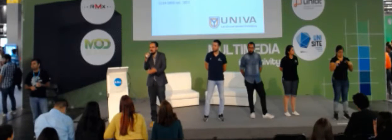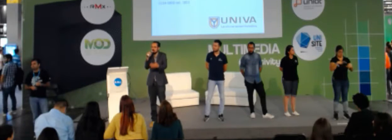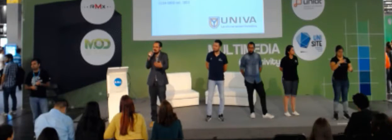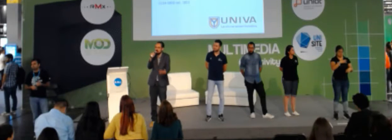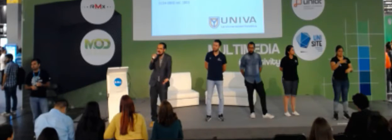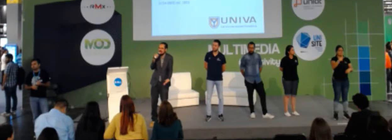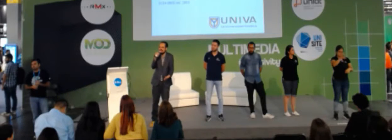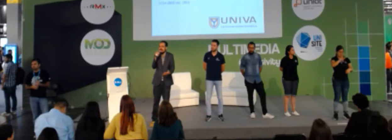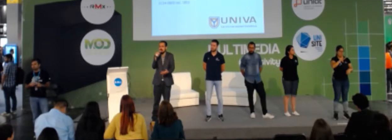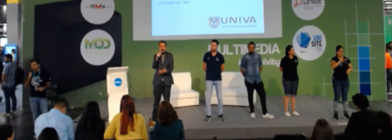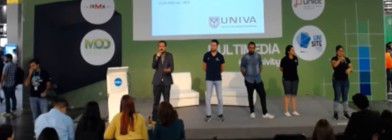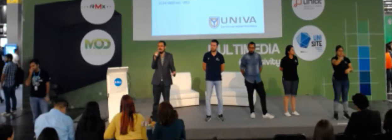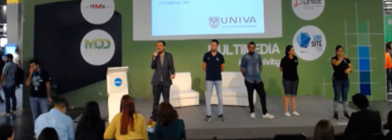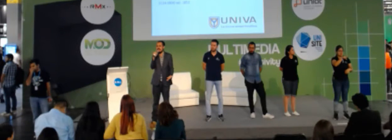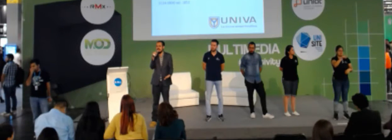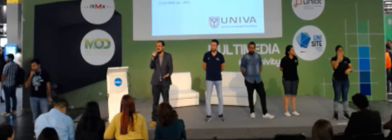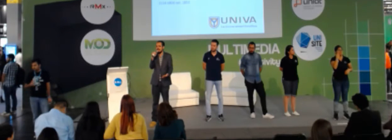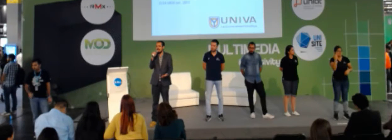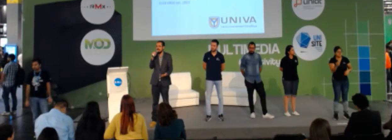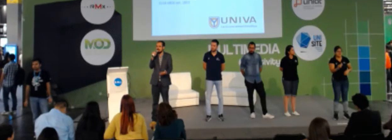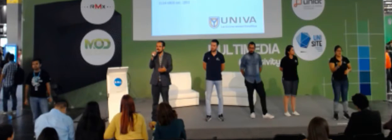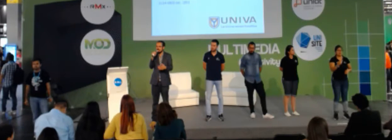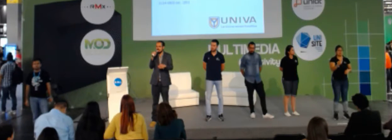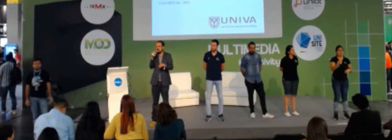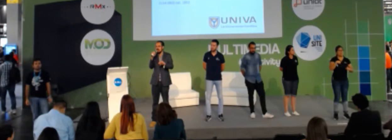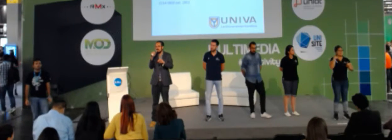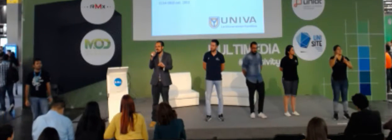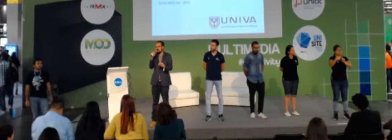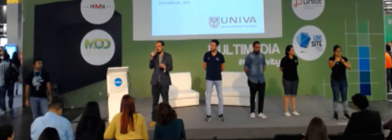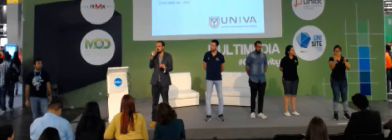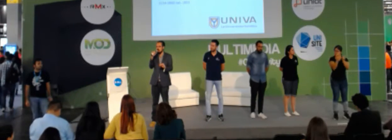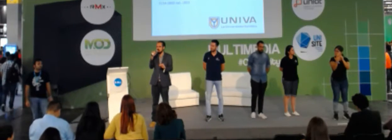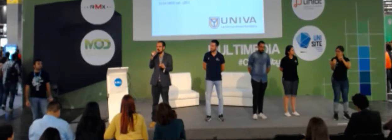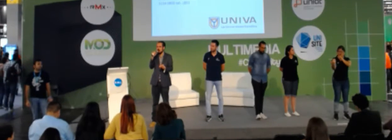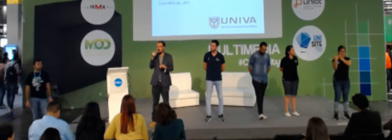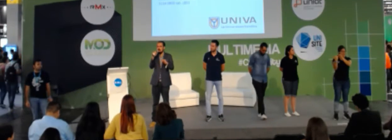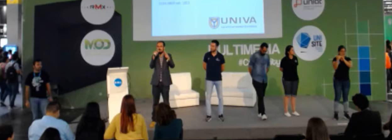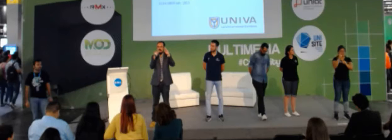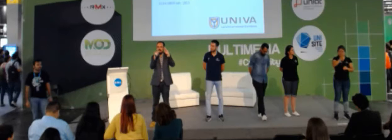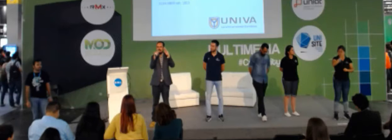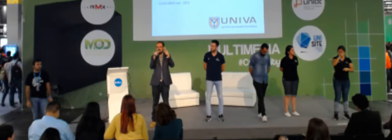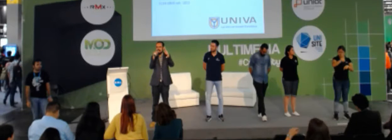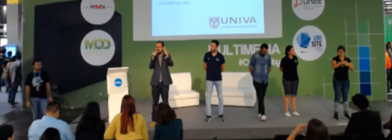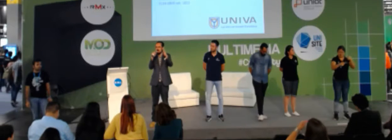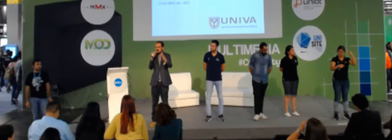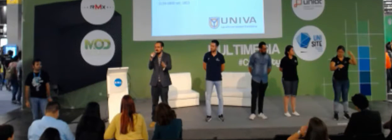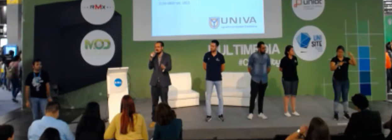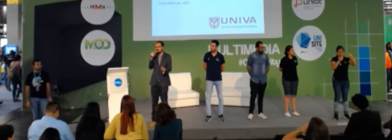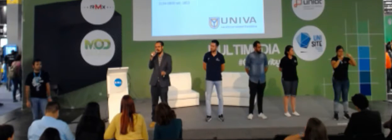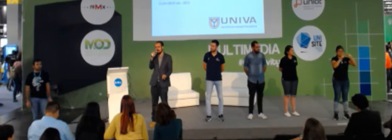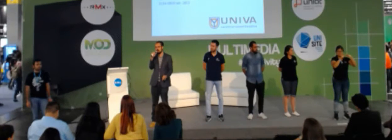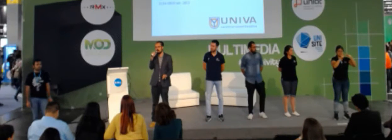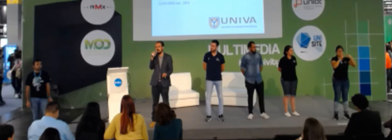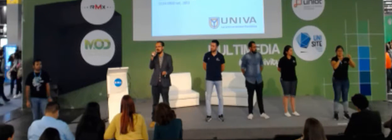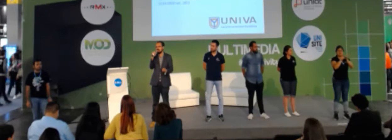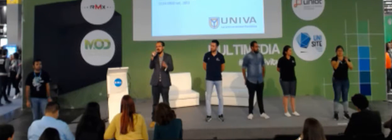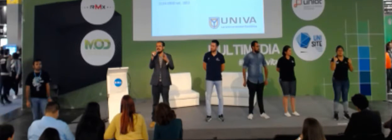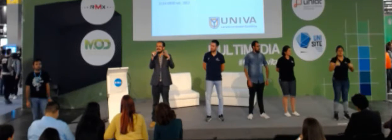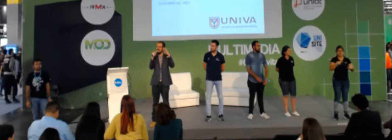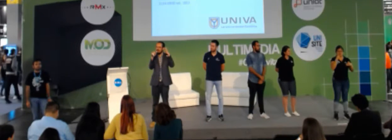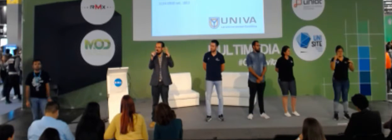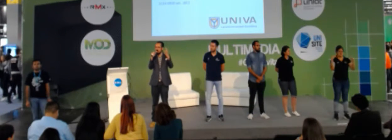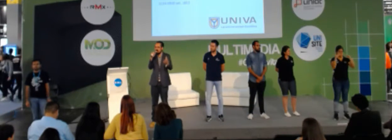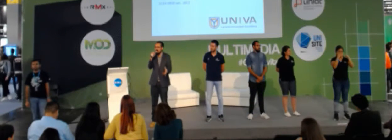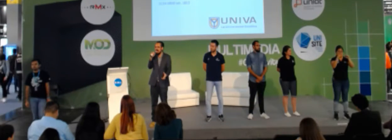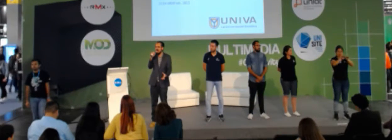defectos, virtudes, como cualquiera. Entonces, creo que ese es un primer punto. Verlo desde la normativa de los derechos humanos, desde